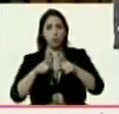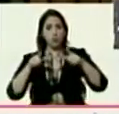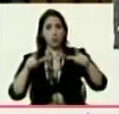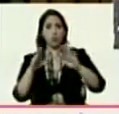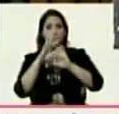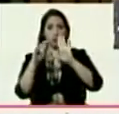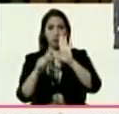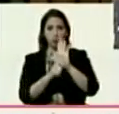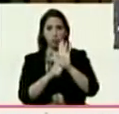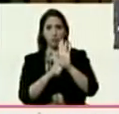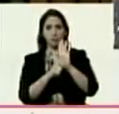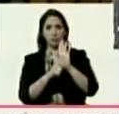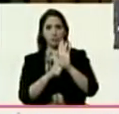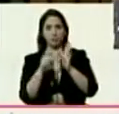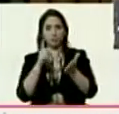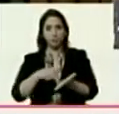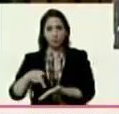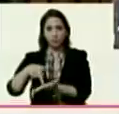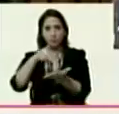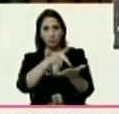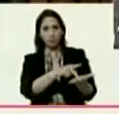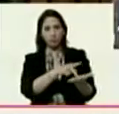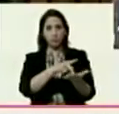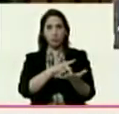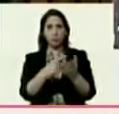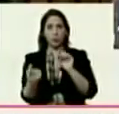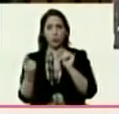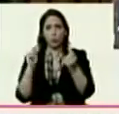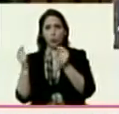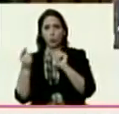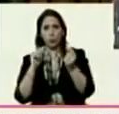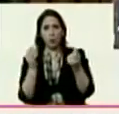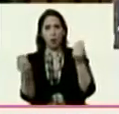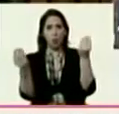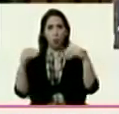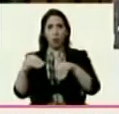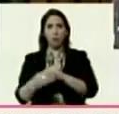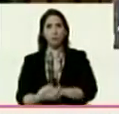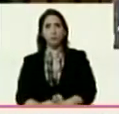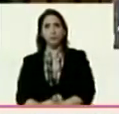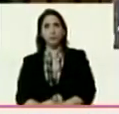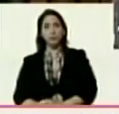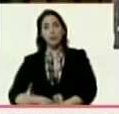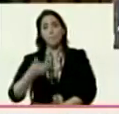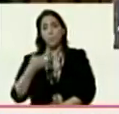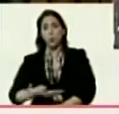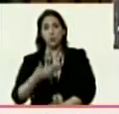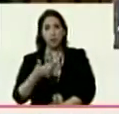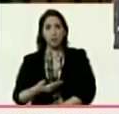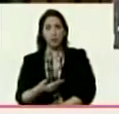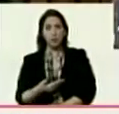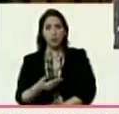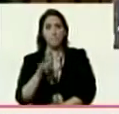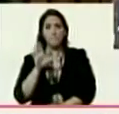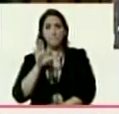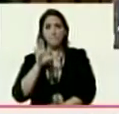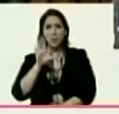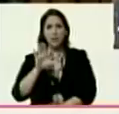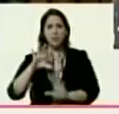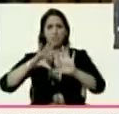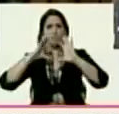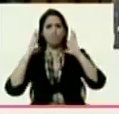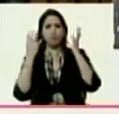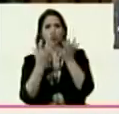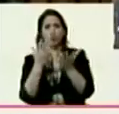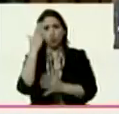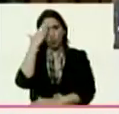constitucional de participación, debate y consenso. Es imprescindible que el país y el mundo